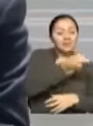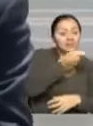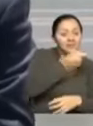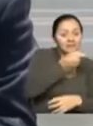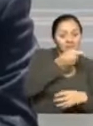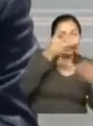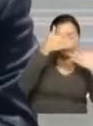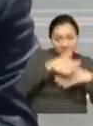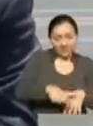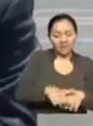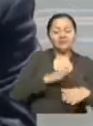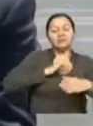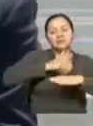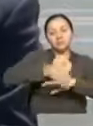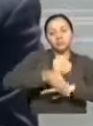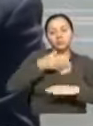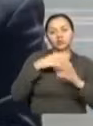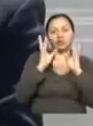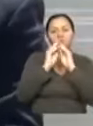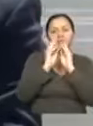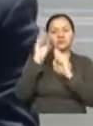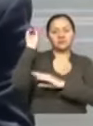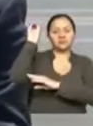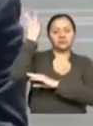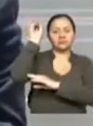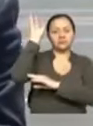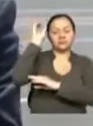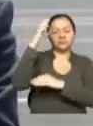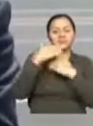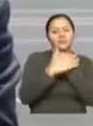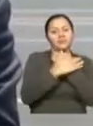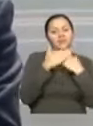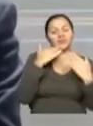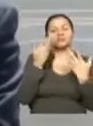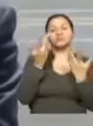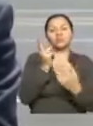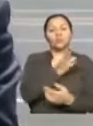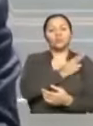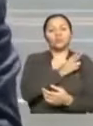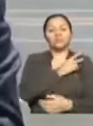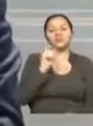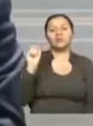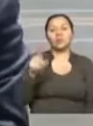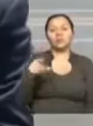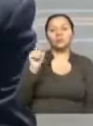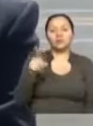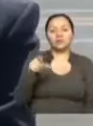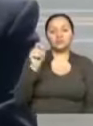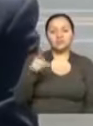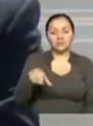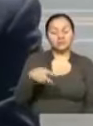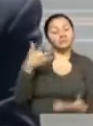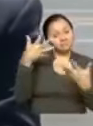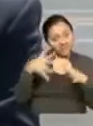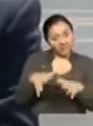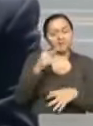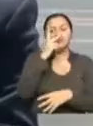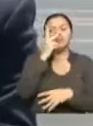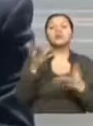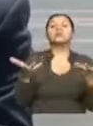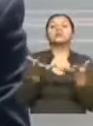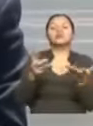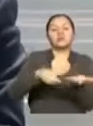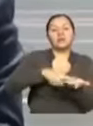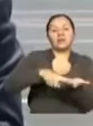comunicación, dar otra conferencia a la que fui invitado en la Universidad Complutense de Madrid y tener pues reuniones de